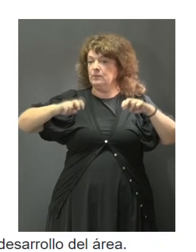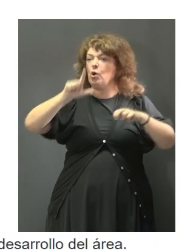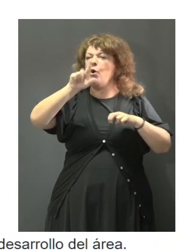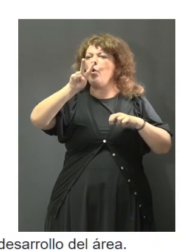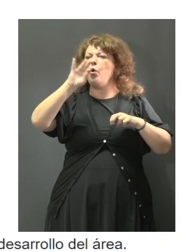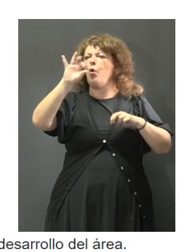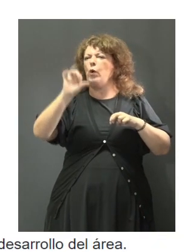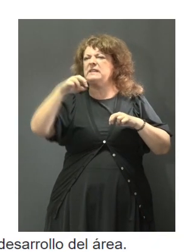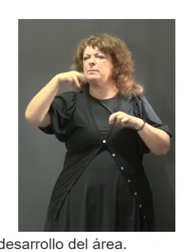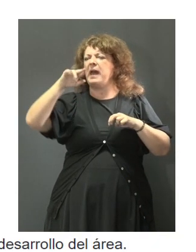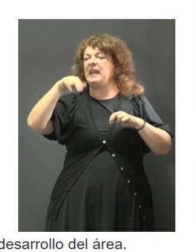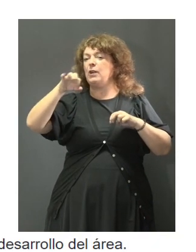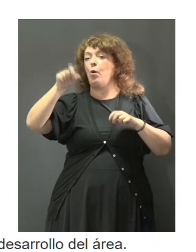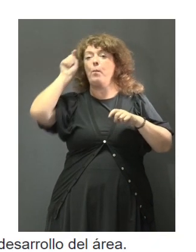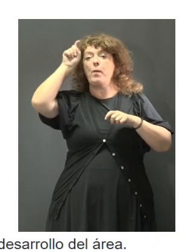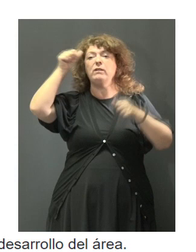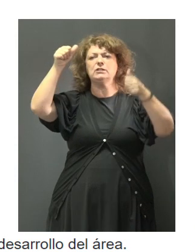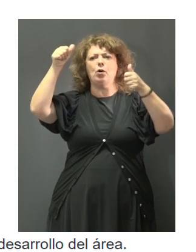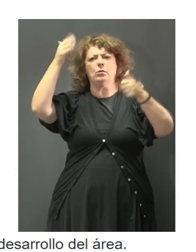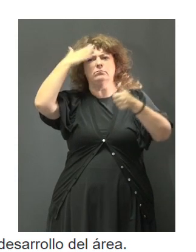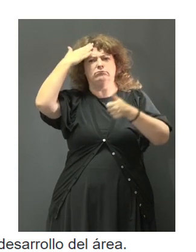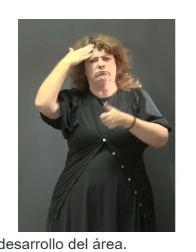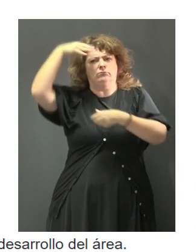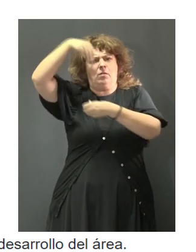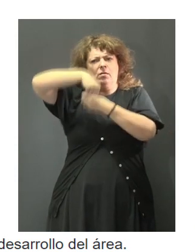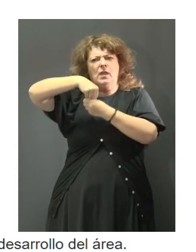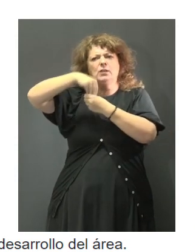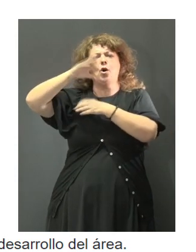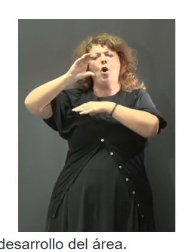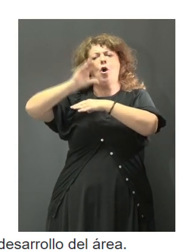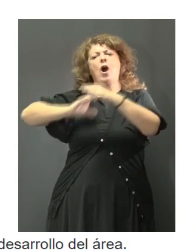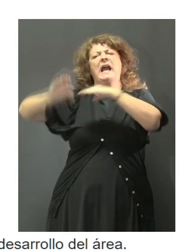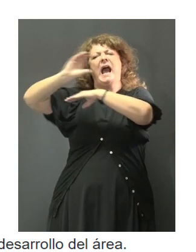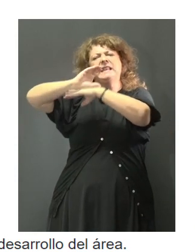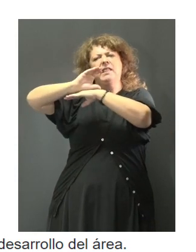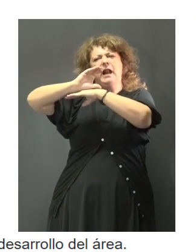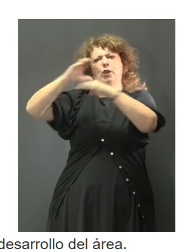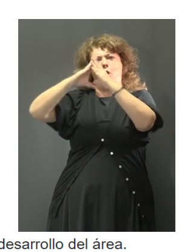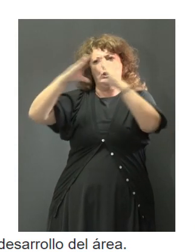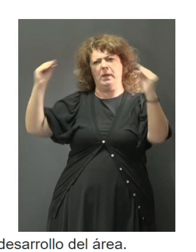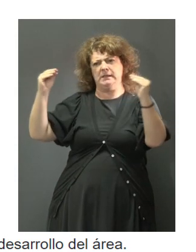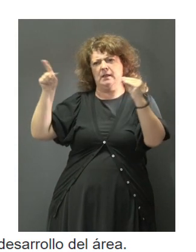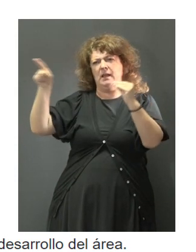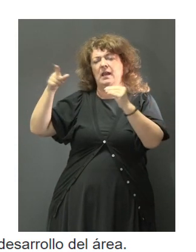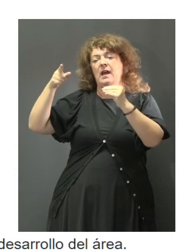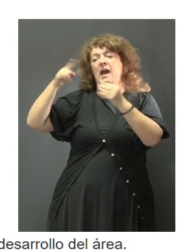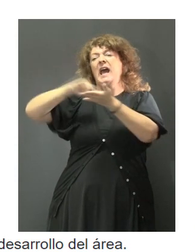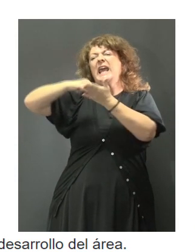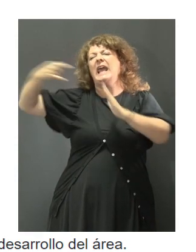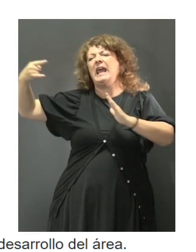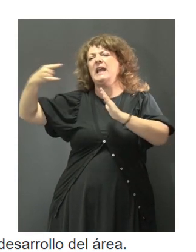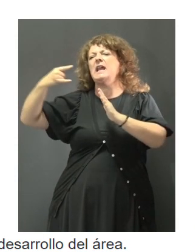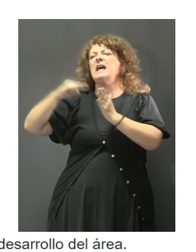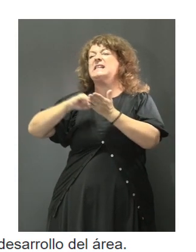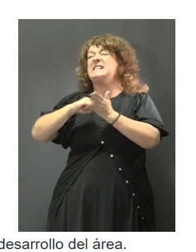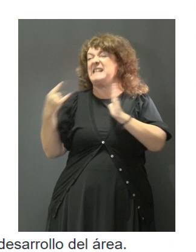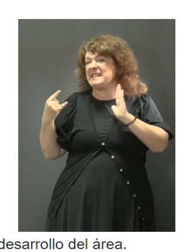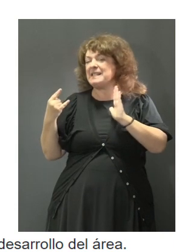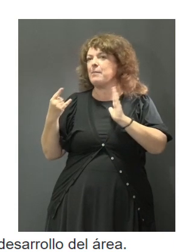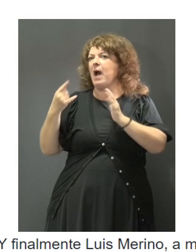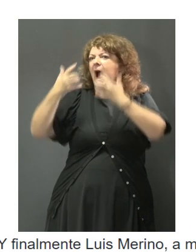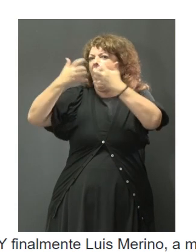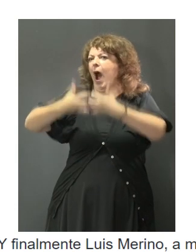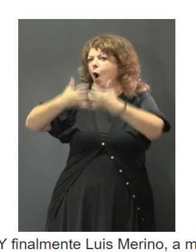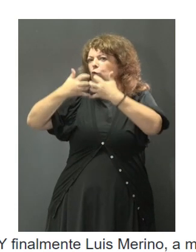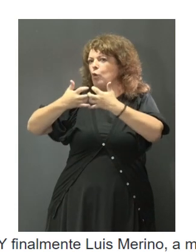izquierda, es profesor titular, acreditado a catedrático de universidad en Ingeniería de Sistemas y Automática de